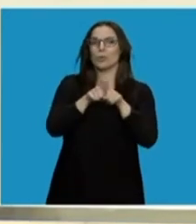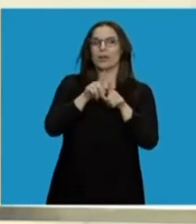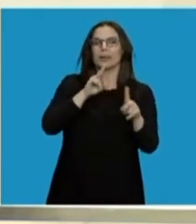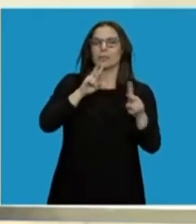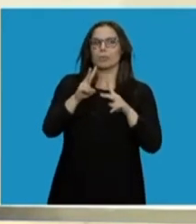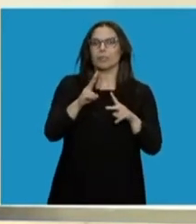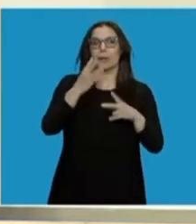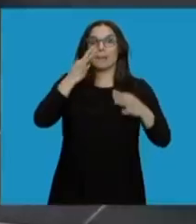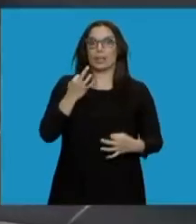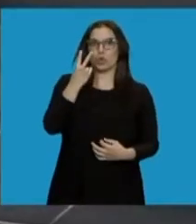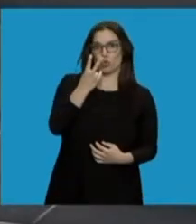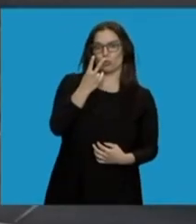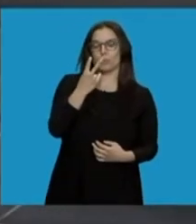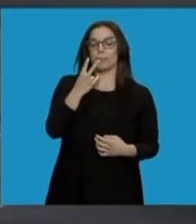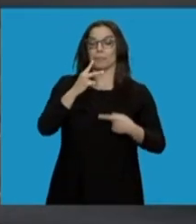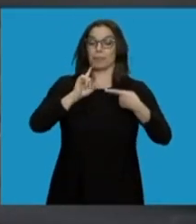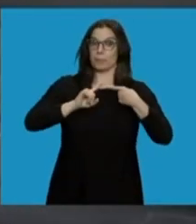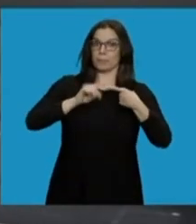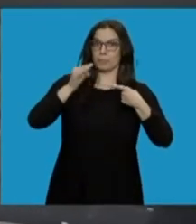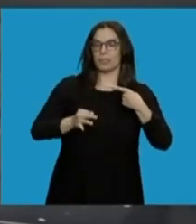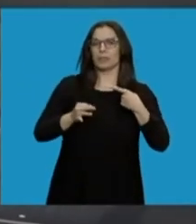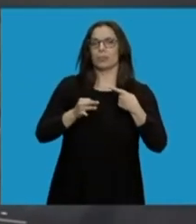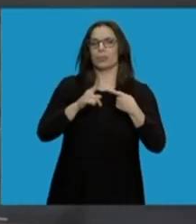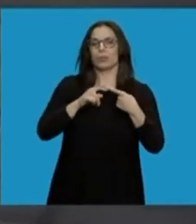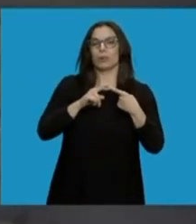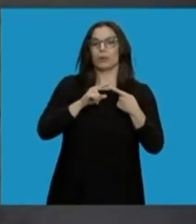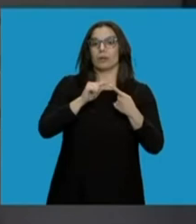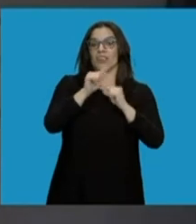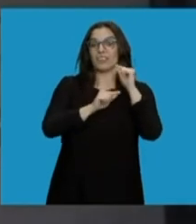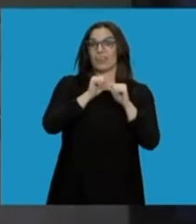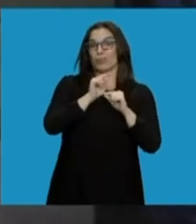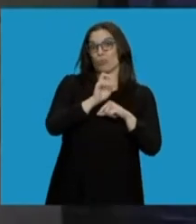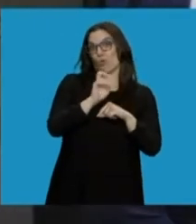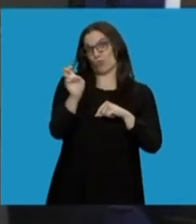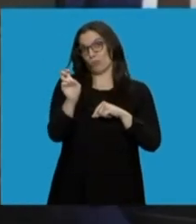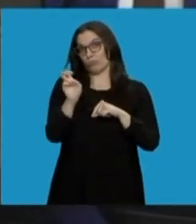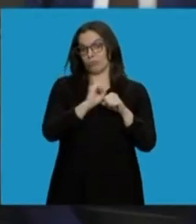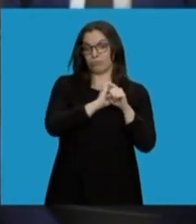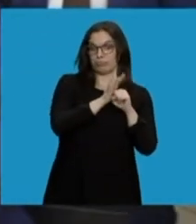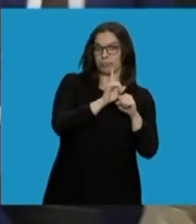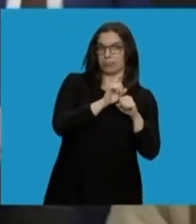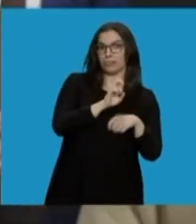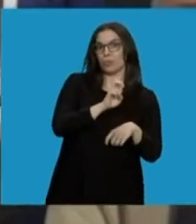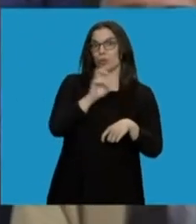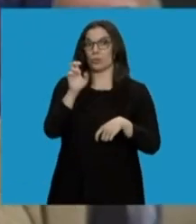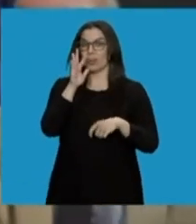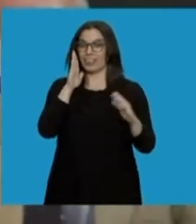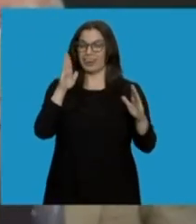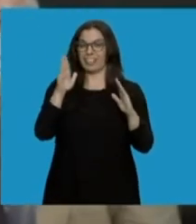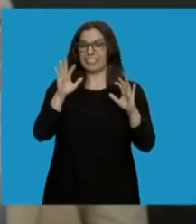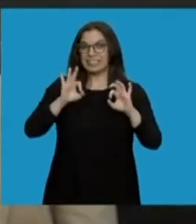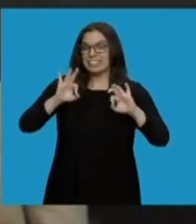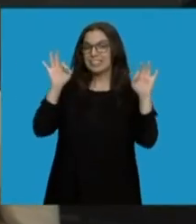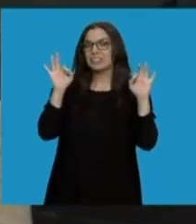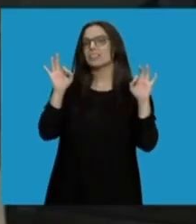adicionales. El primero, el otro virus que especialmente en estos tiempos